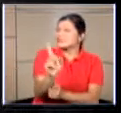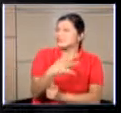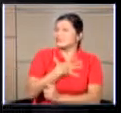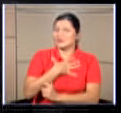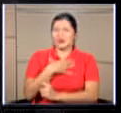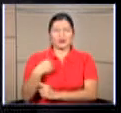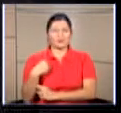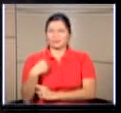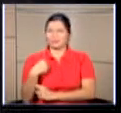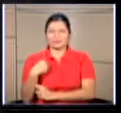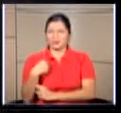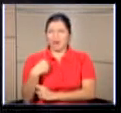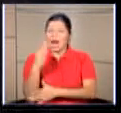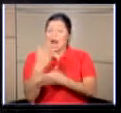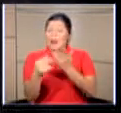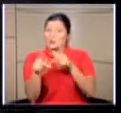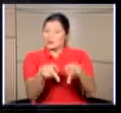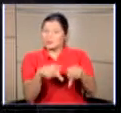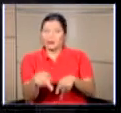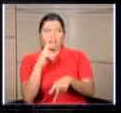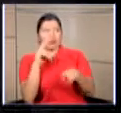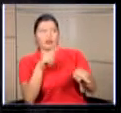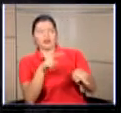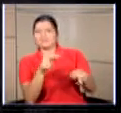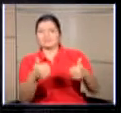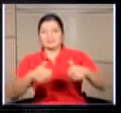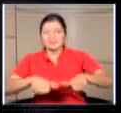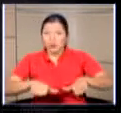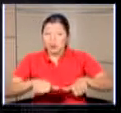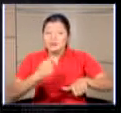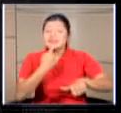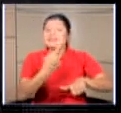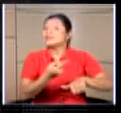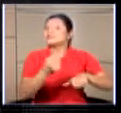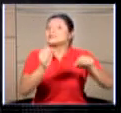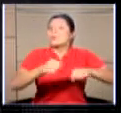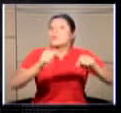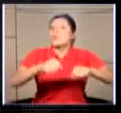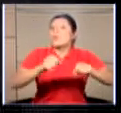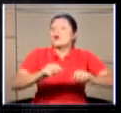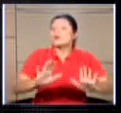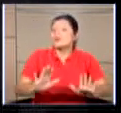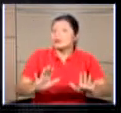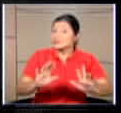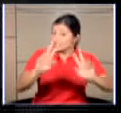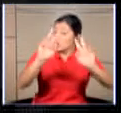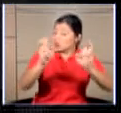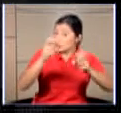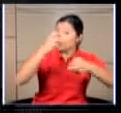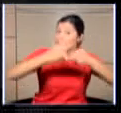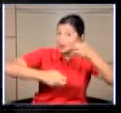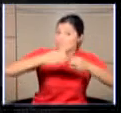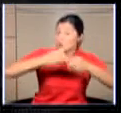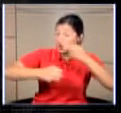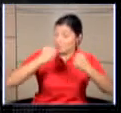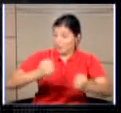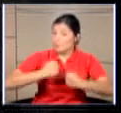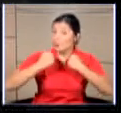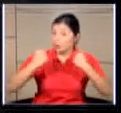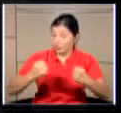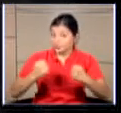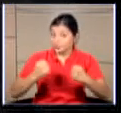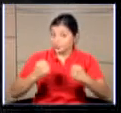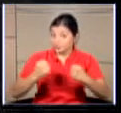mucho a algunas personas, quienes indican que podría tratarse de un asunto de problema de poderes.